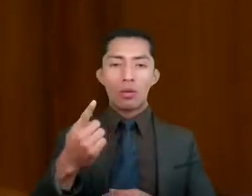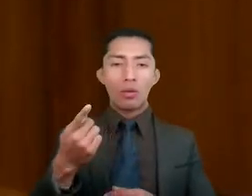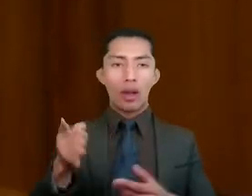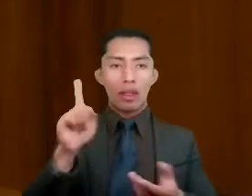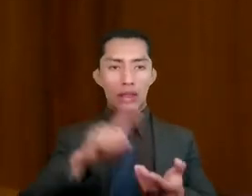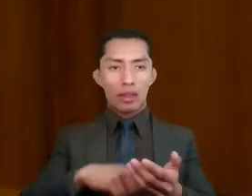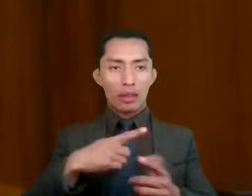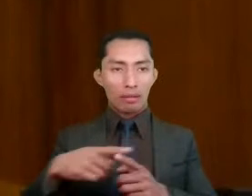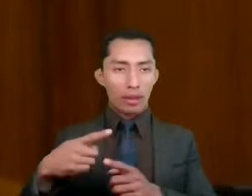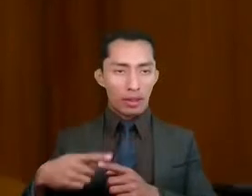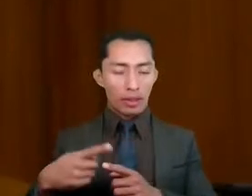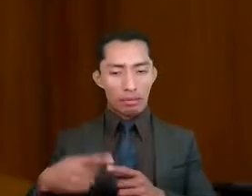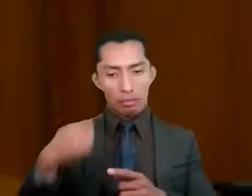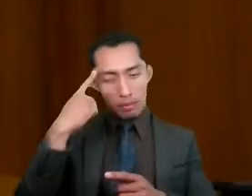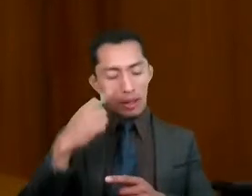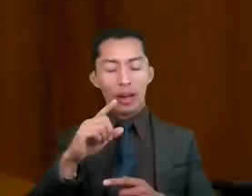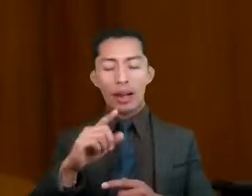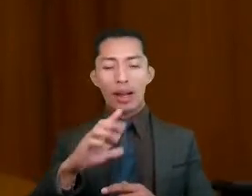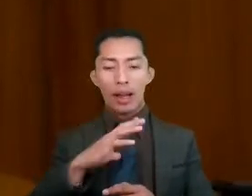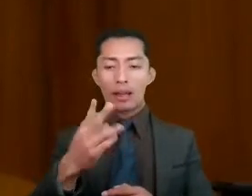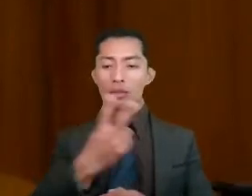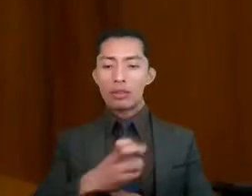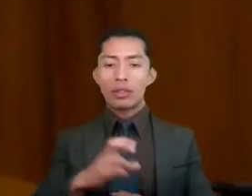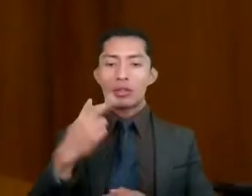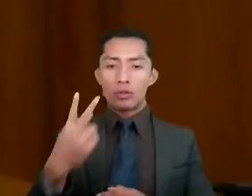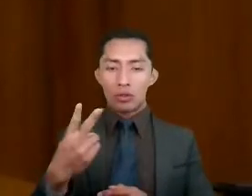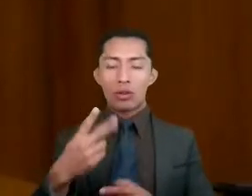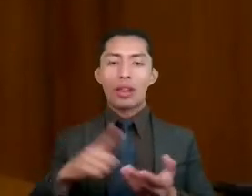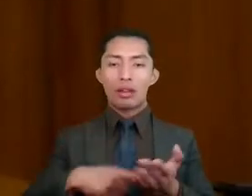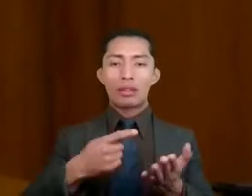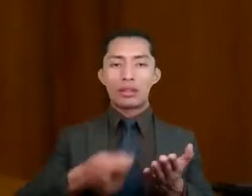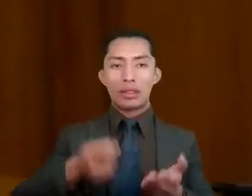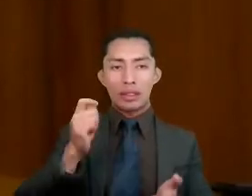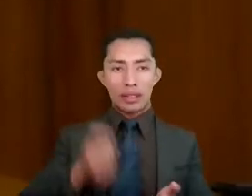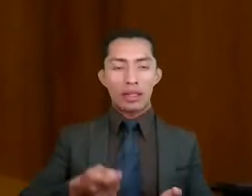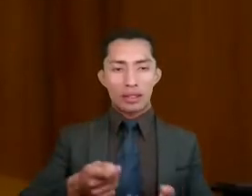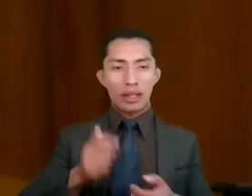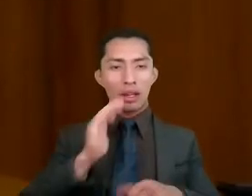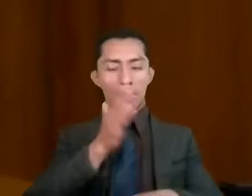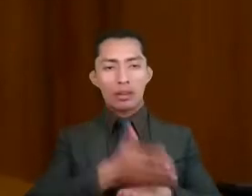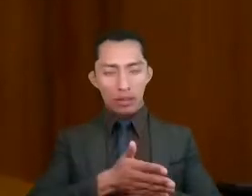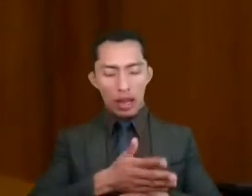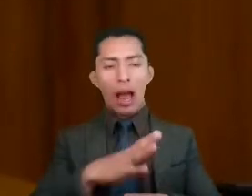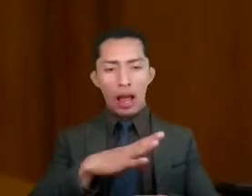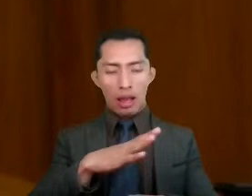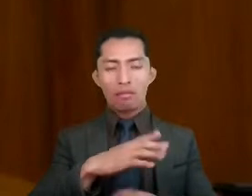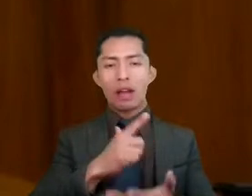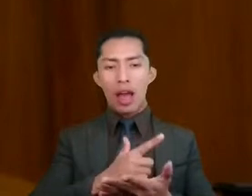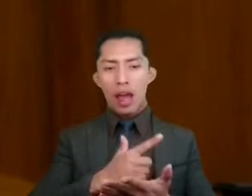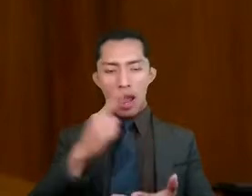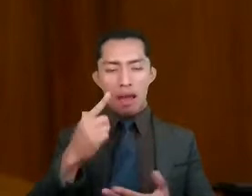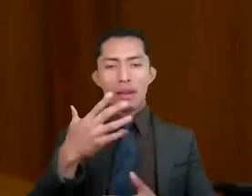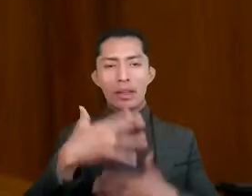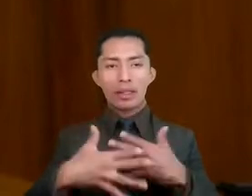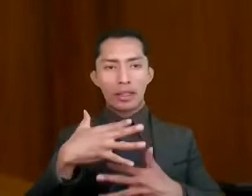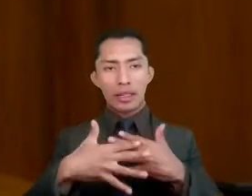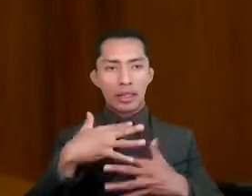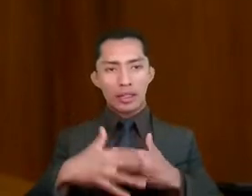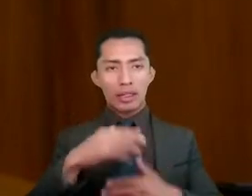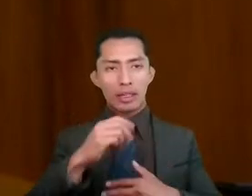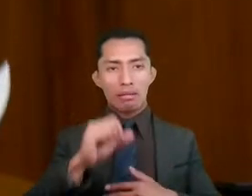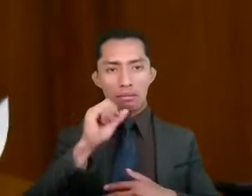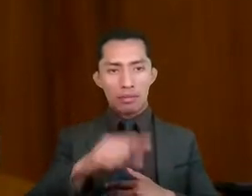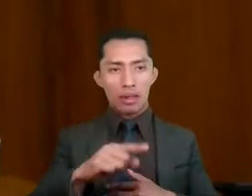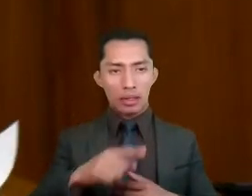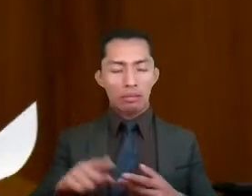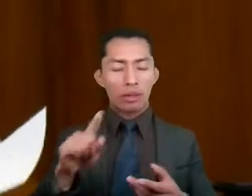de aprehensión, se obtuvieron 212 sentencias condenatorias de alta penalidad y 15 de ellas